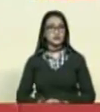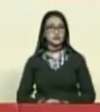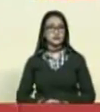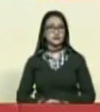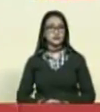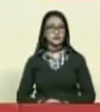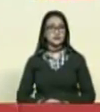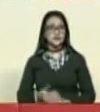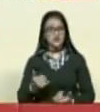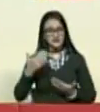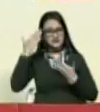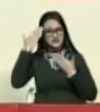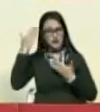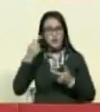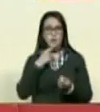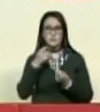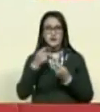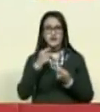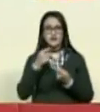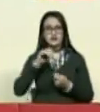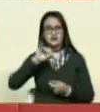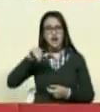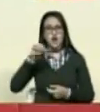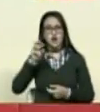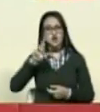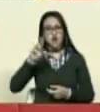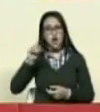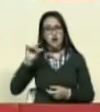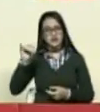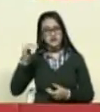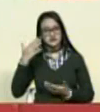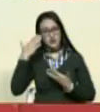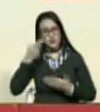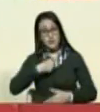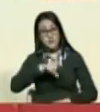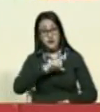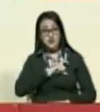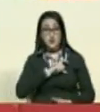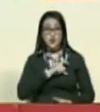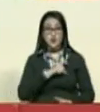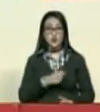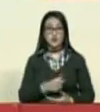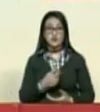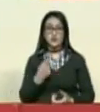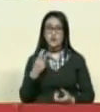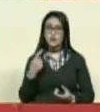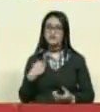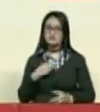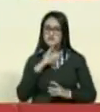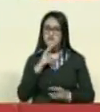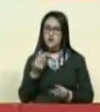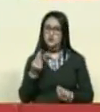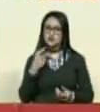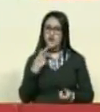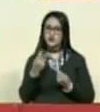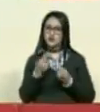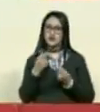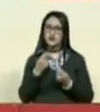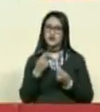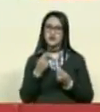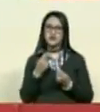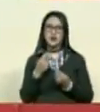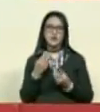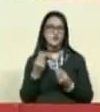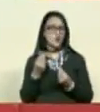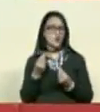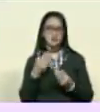Desde aquí mi saludo al periodista Jordi Évole. Es una de las entrevistas, yo he dado muchas entrevistas, bueno, yo he participado en 1 millón de